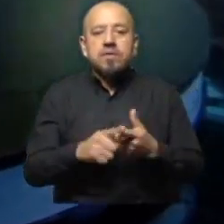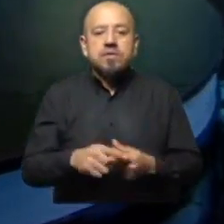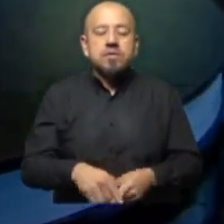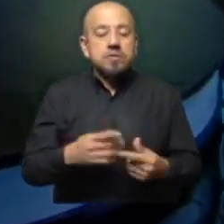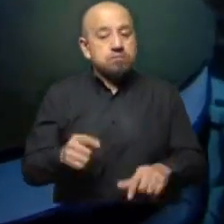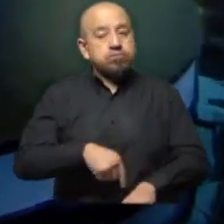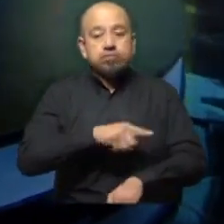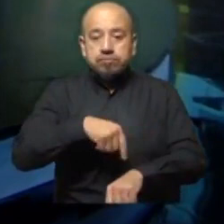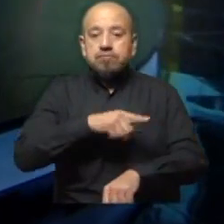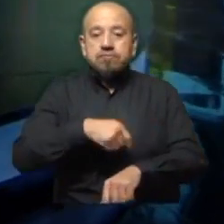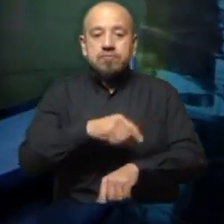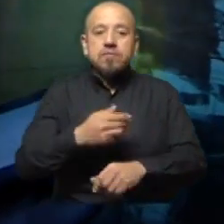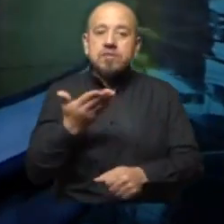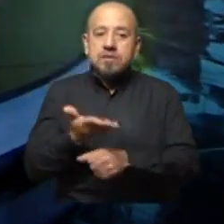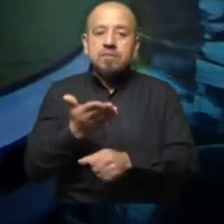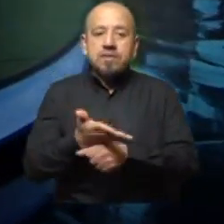horas